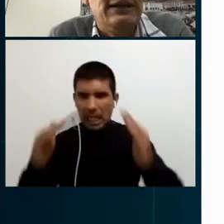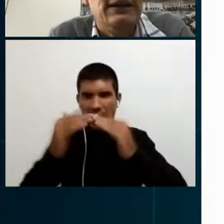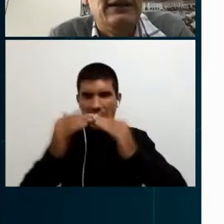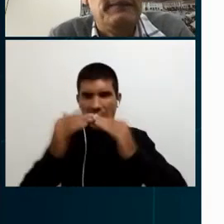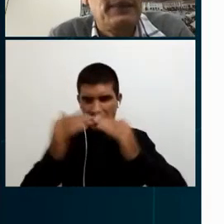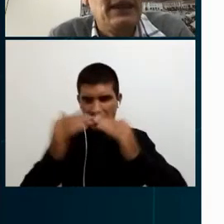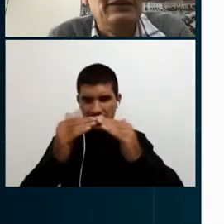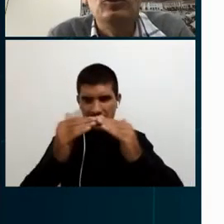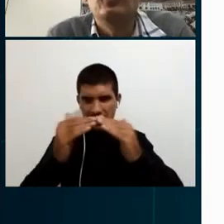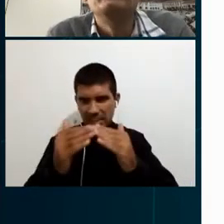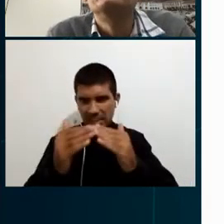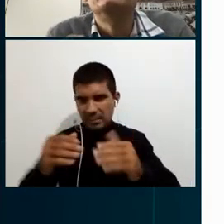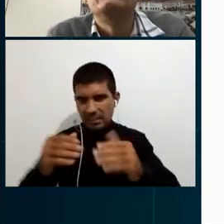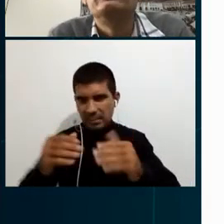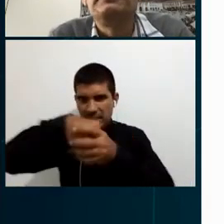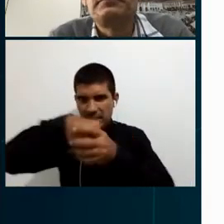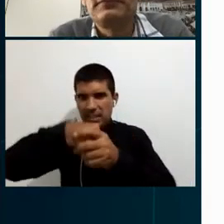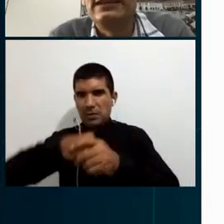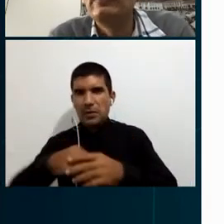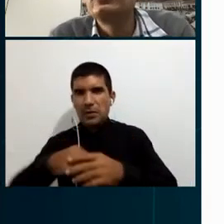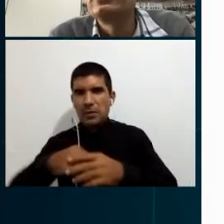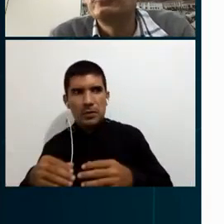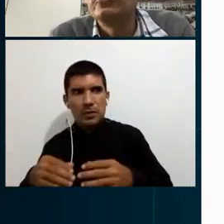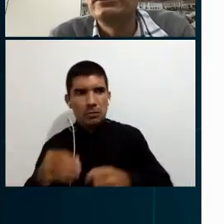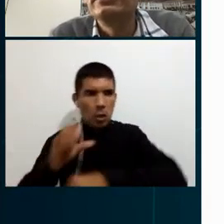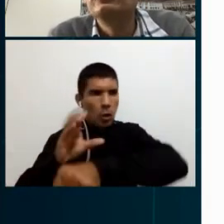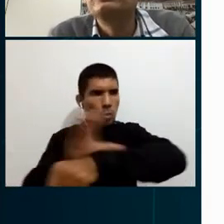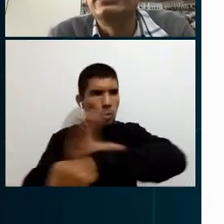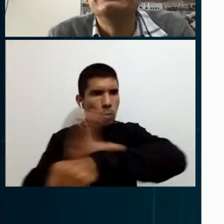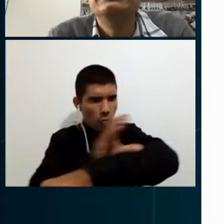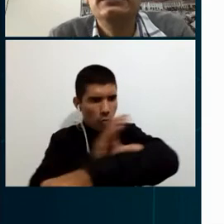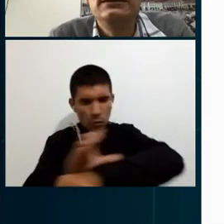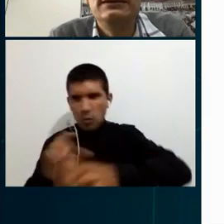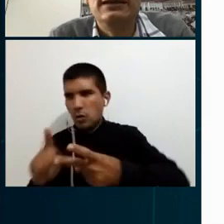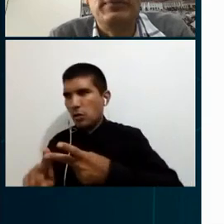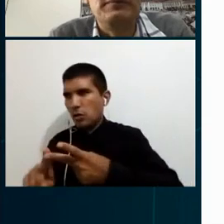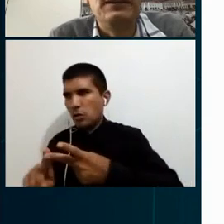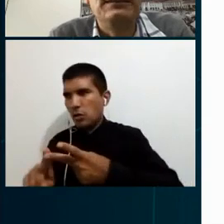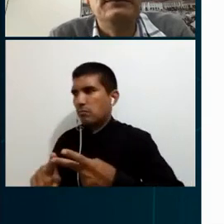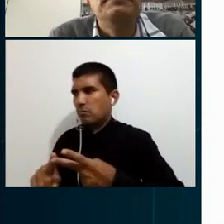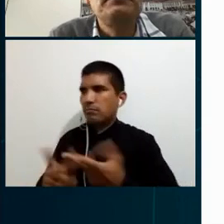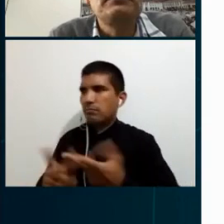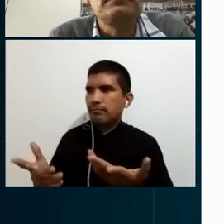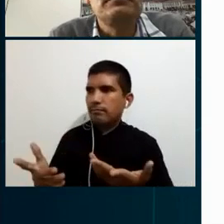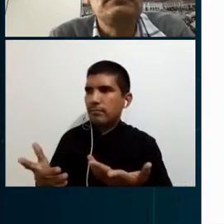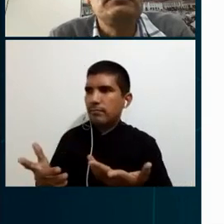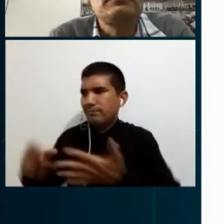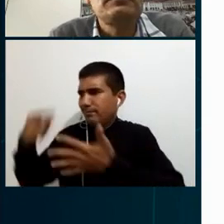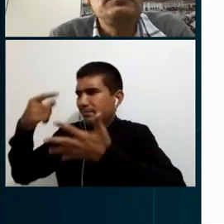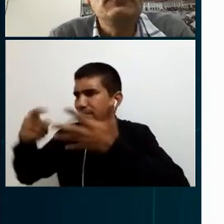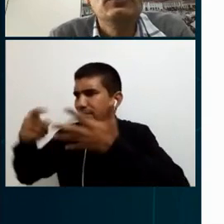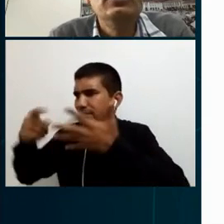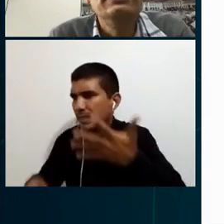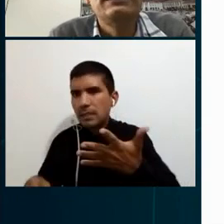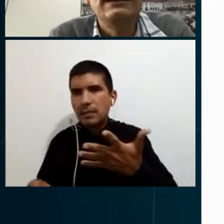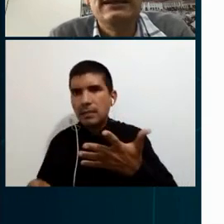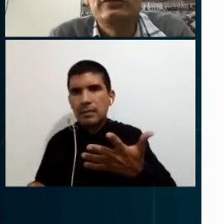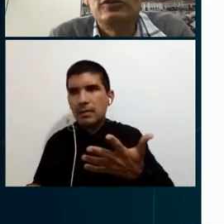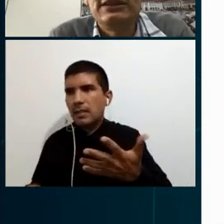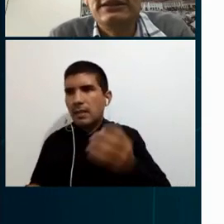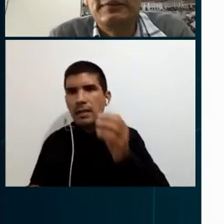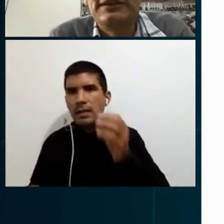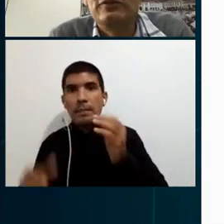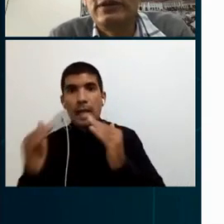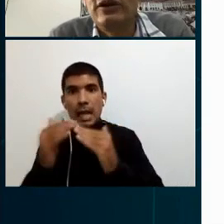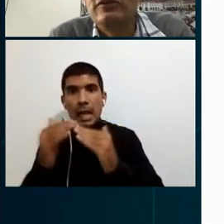digamos, a su computador. Ya hay muchas soluciones industriales que permiten con Internet de